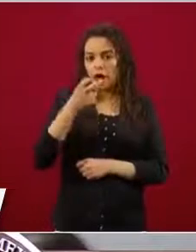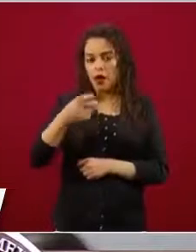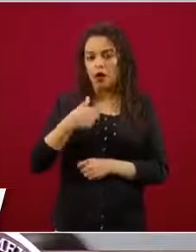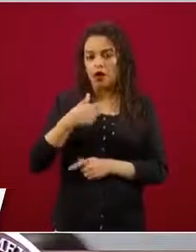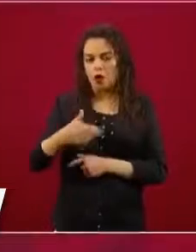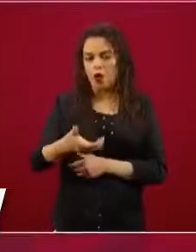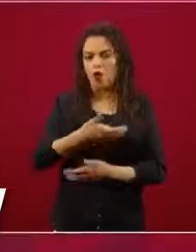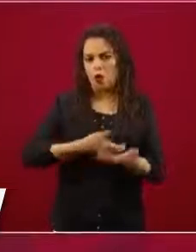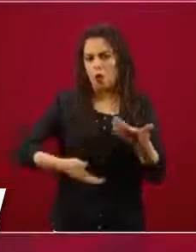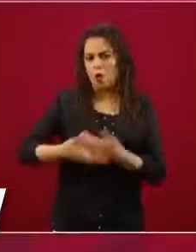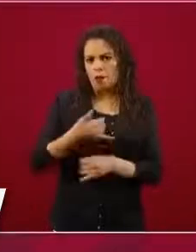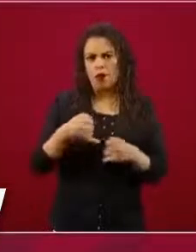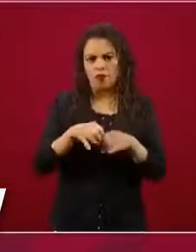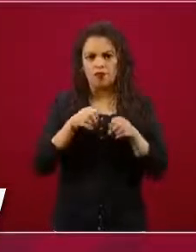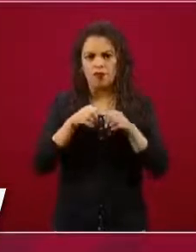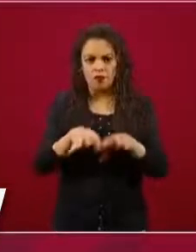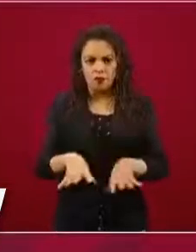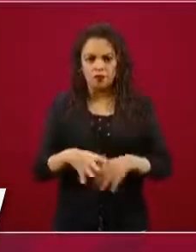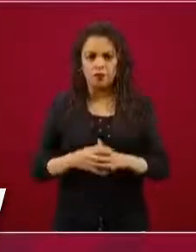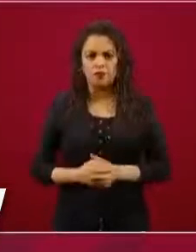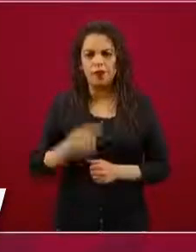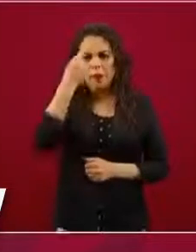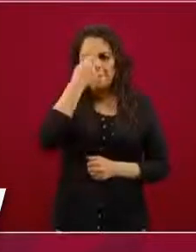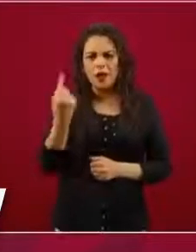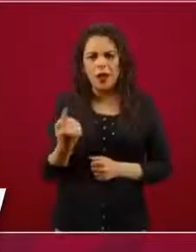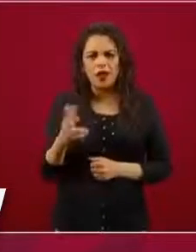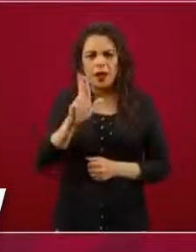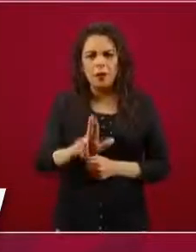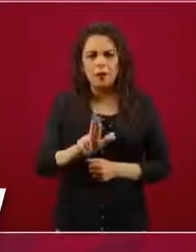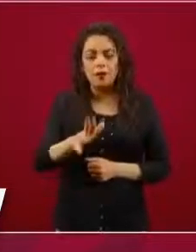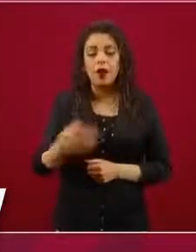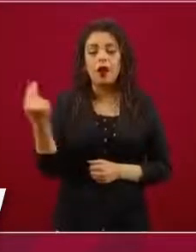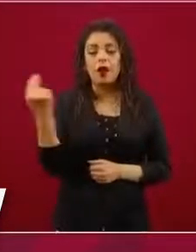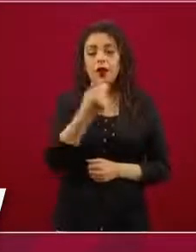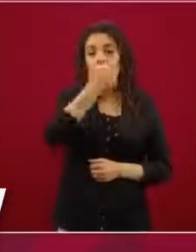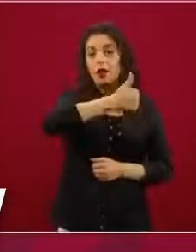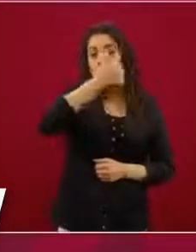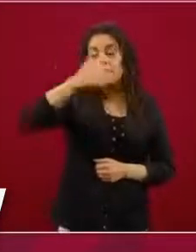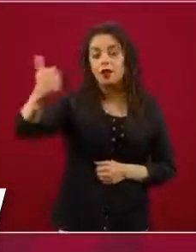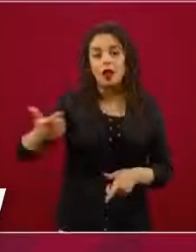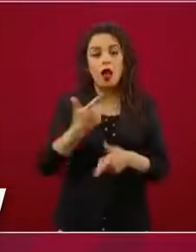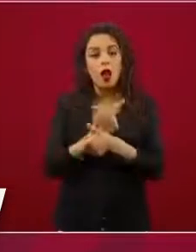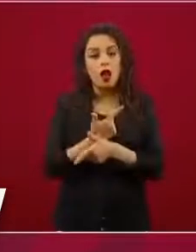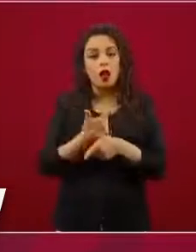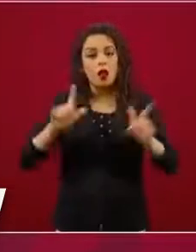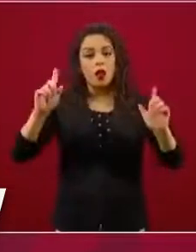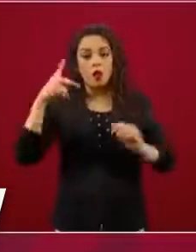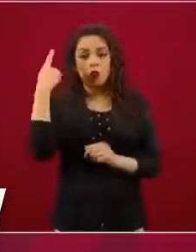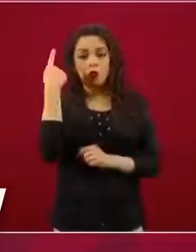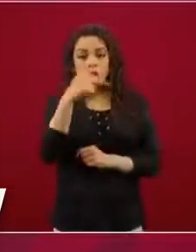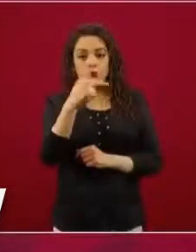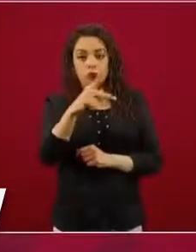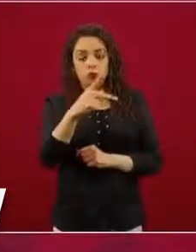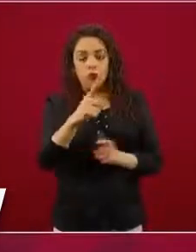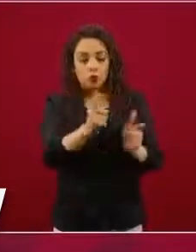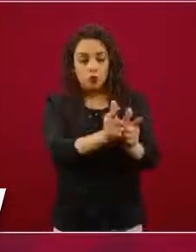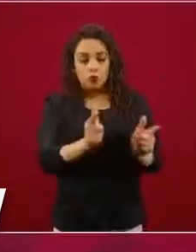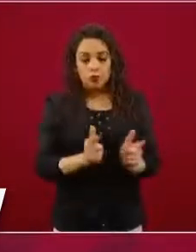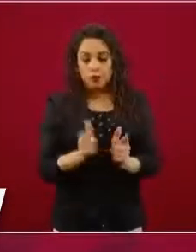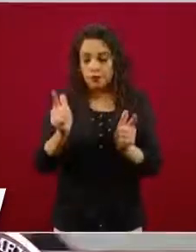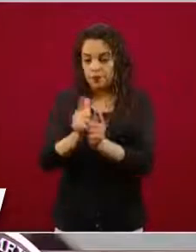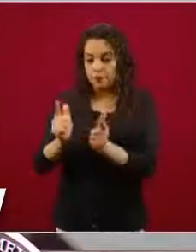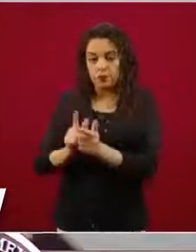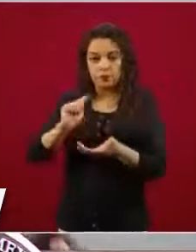martes? Para que los gobiernos estatales tengan completa libertad, espacio de convocar a sus grupos